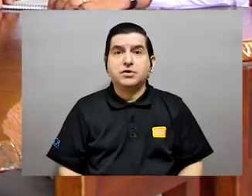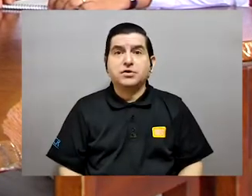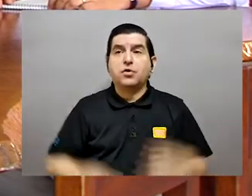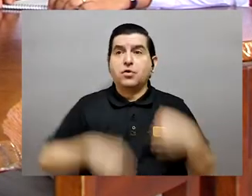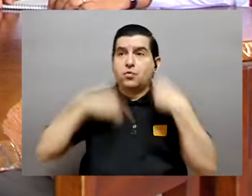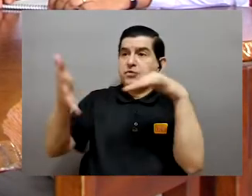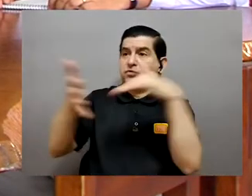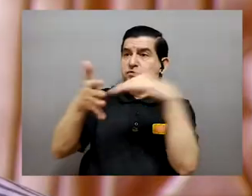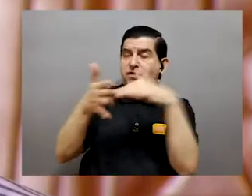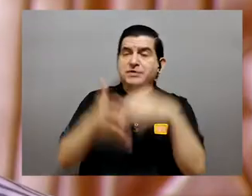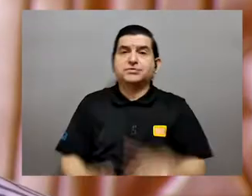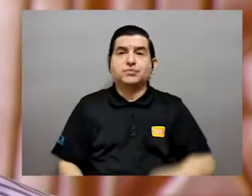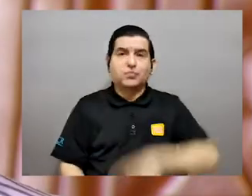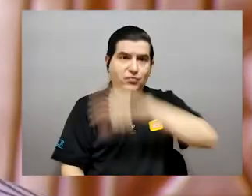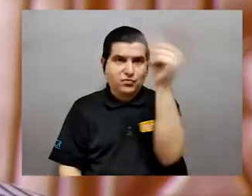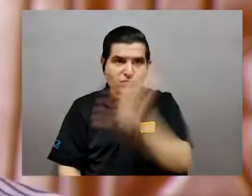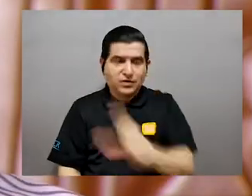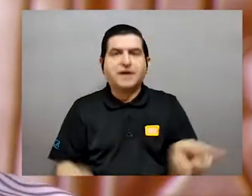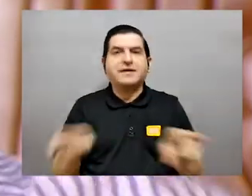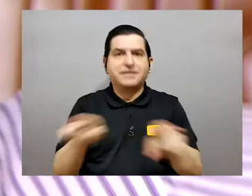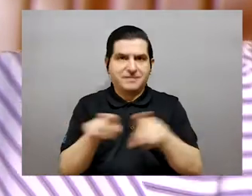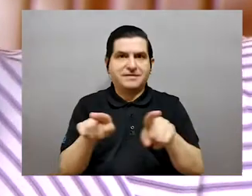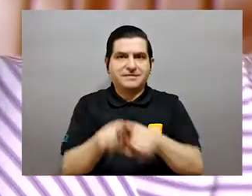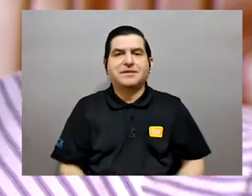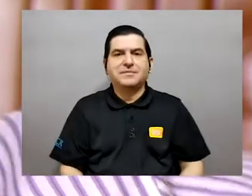esa solo esa escultura, ¿verdad? Que está